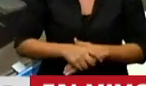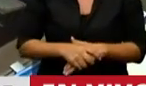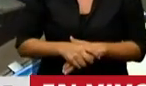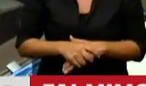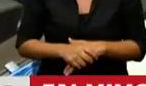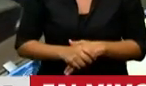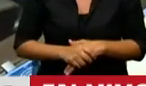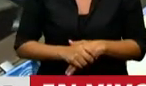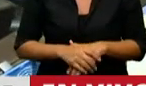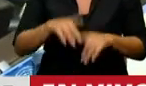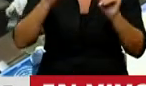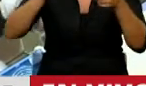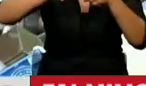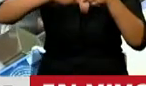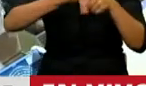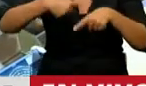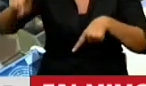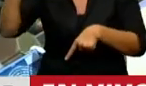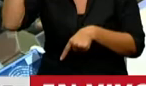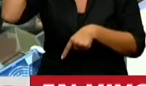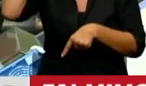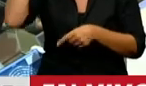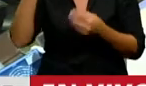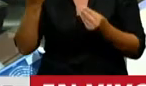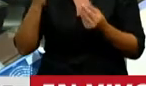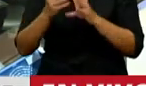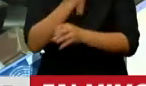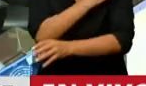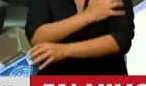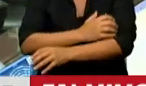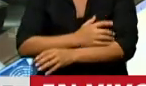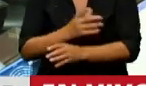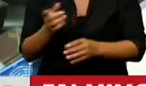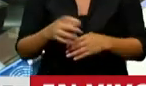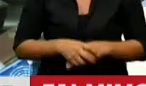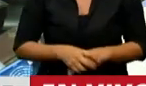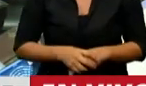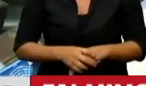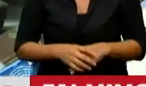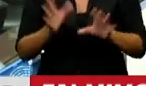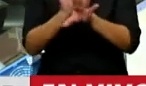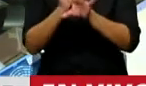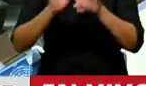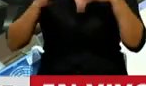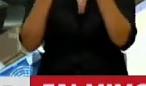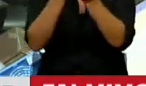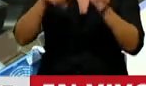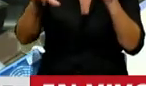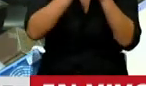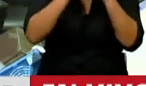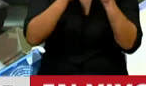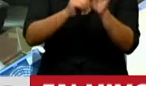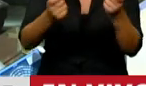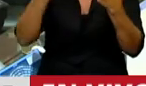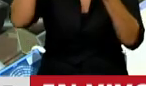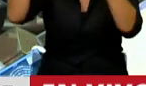La política al diván también, y con humildad, para que no sean grandilocuentes. En definitiva, esta ley es una